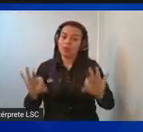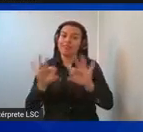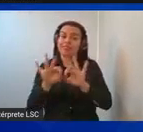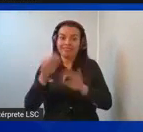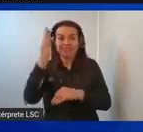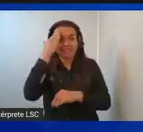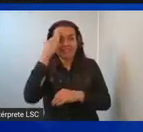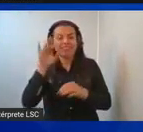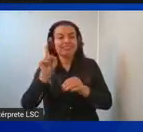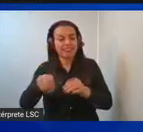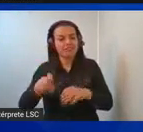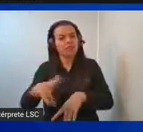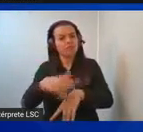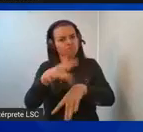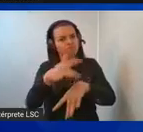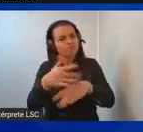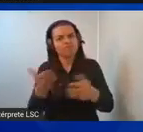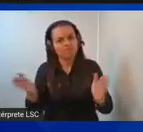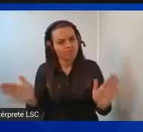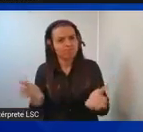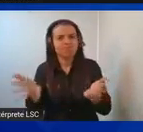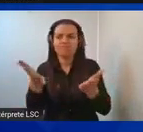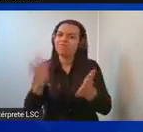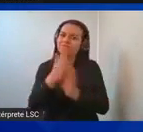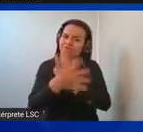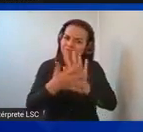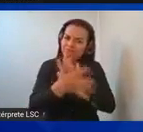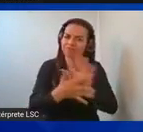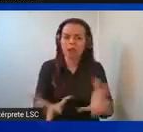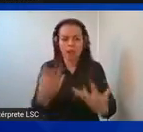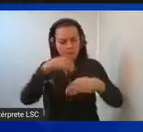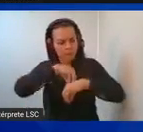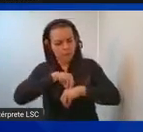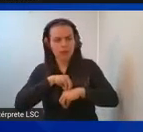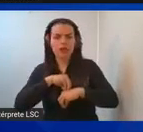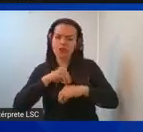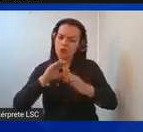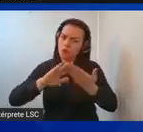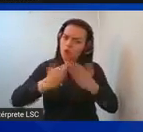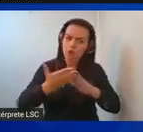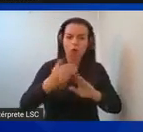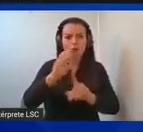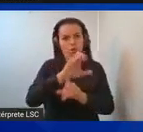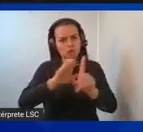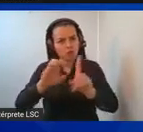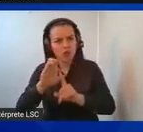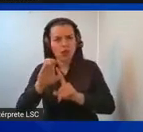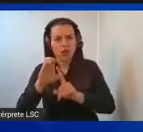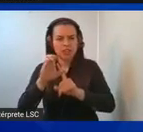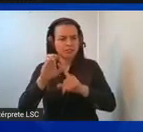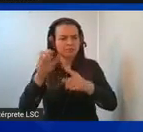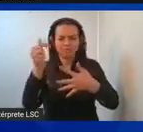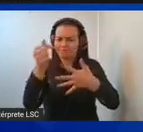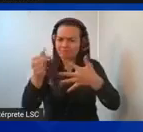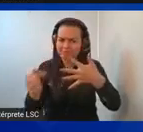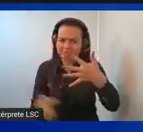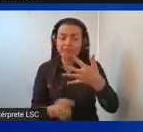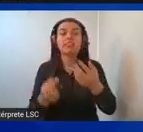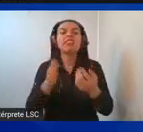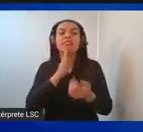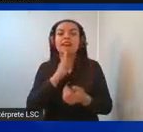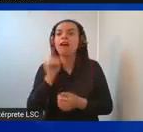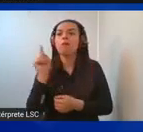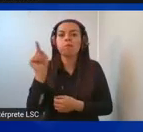la divulgación de los aspectos referidos a la persona sorda, a su comunidad, a su cultura, entre los servidores públicos,